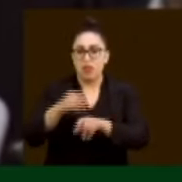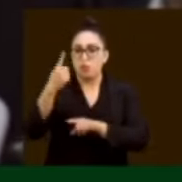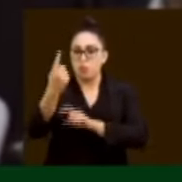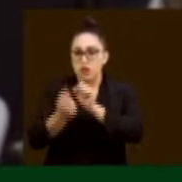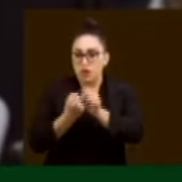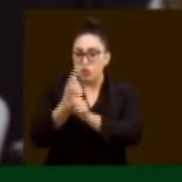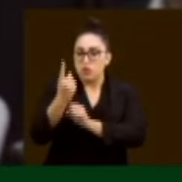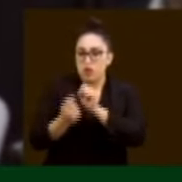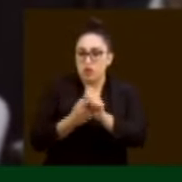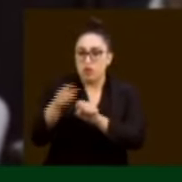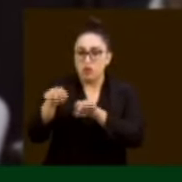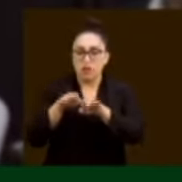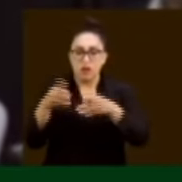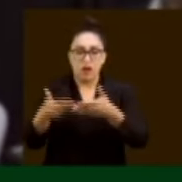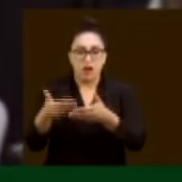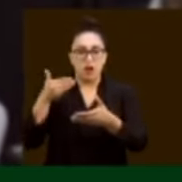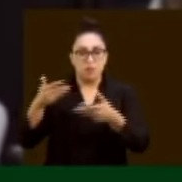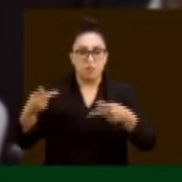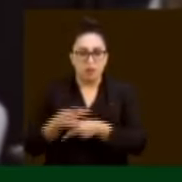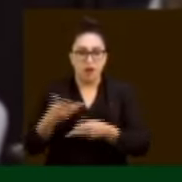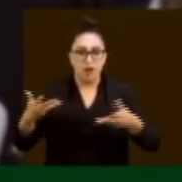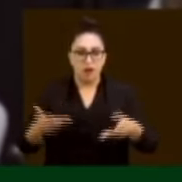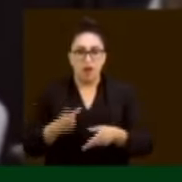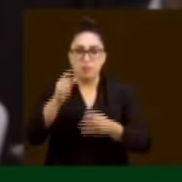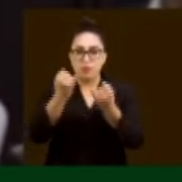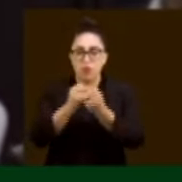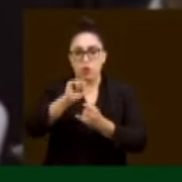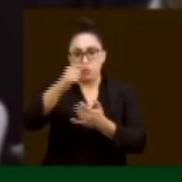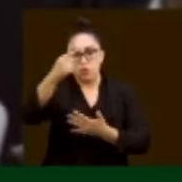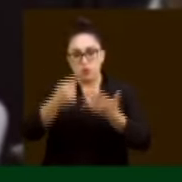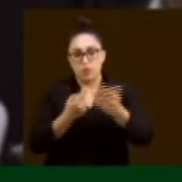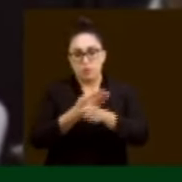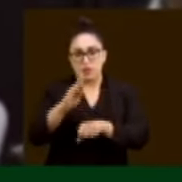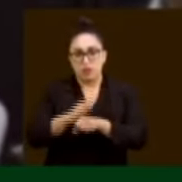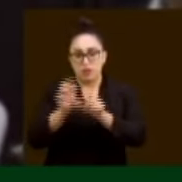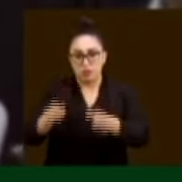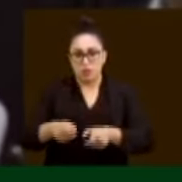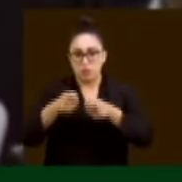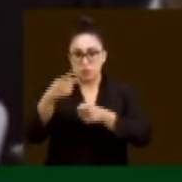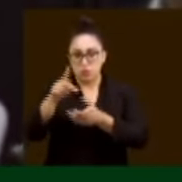prestado, así como las demás prestaciones a que tengan derecho.